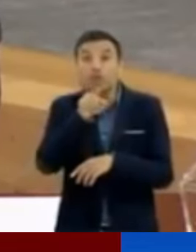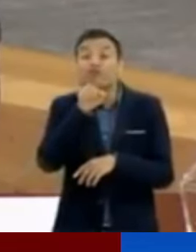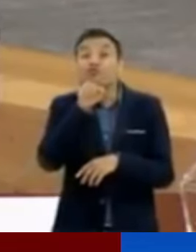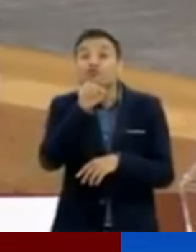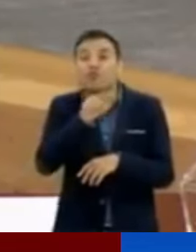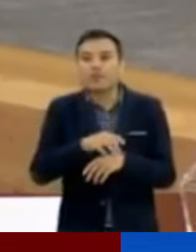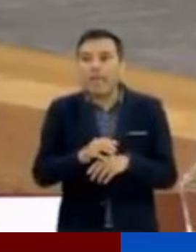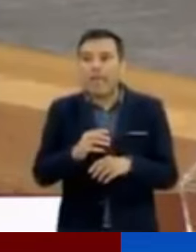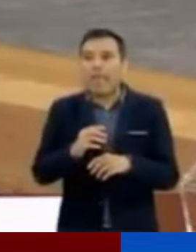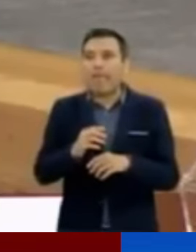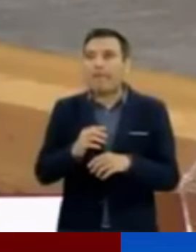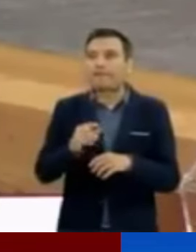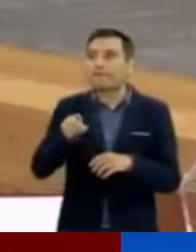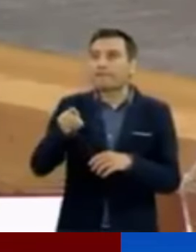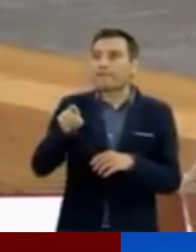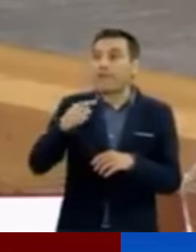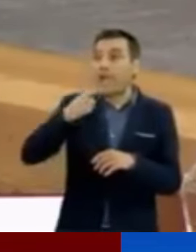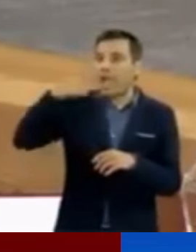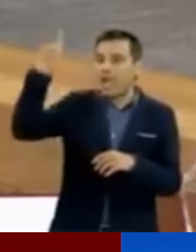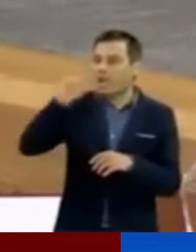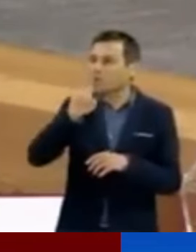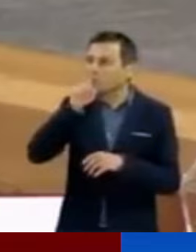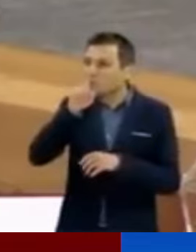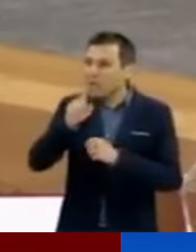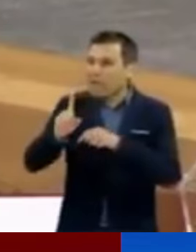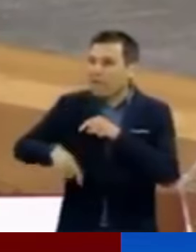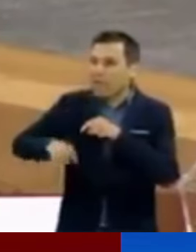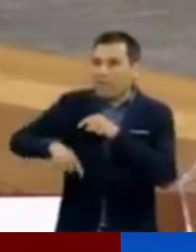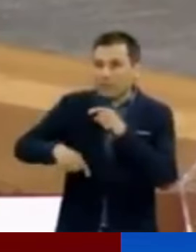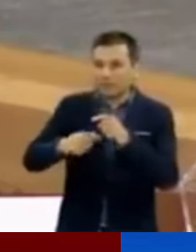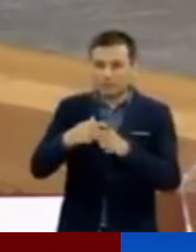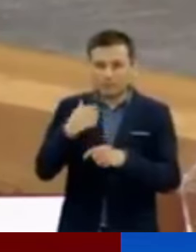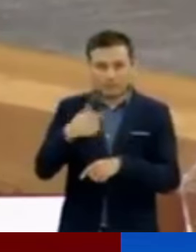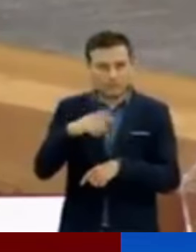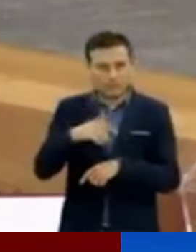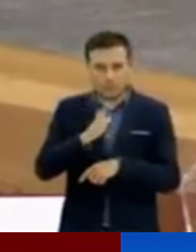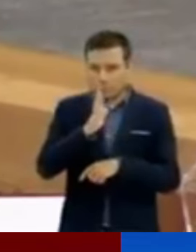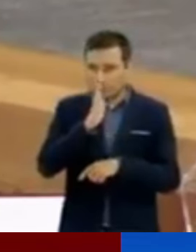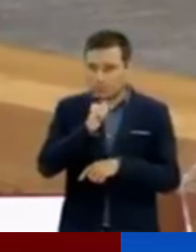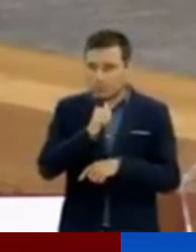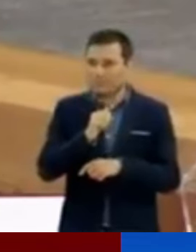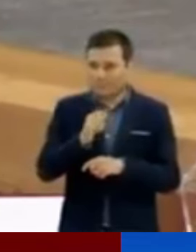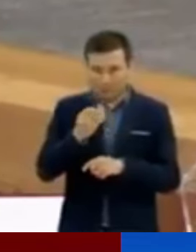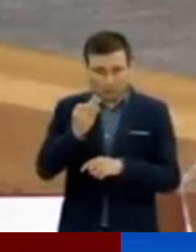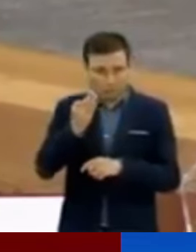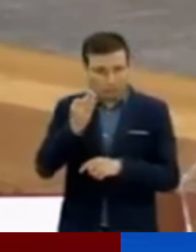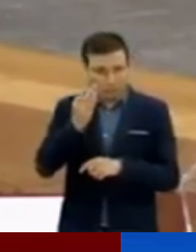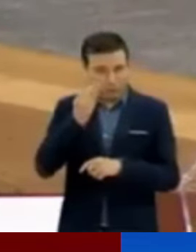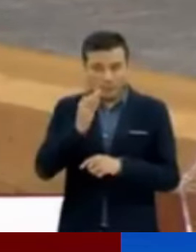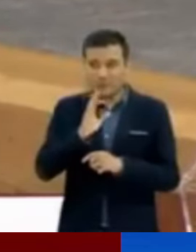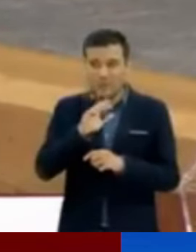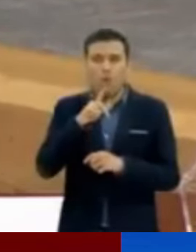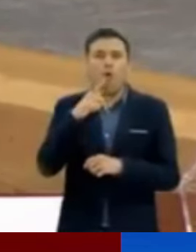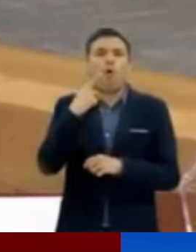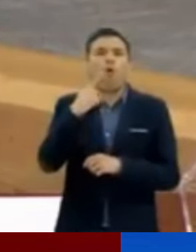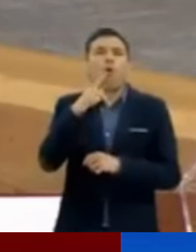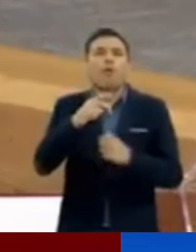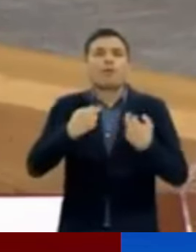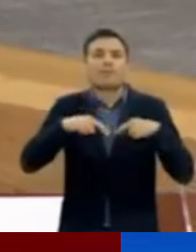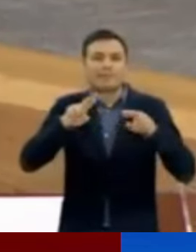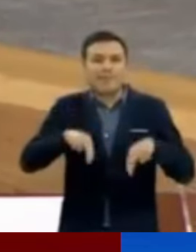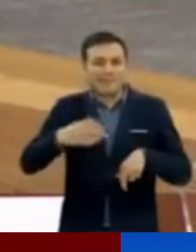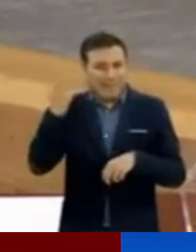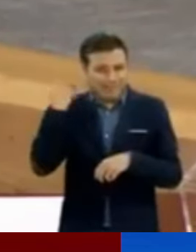por evitar que nosotros pudiéramos denunciar eso por las vías legales. Y ahí está lo que hizo su representante ante el